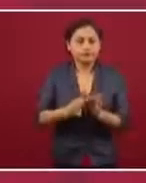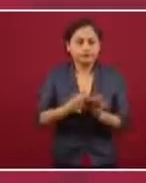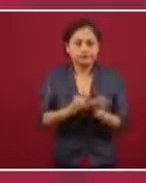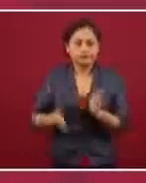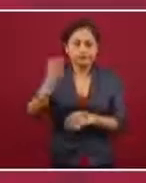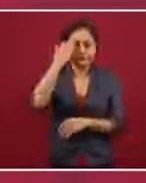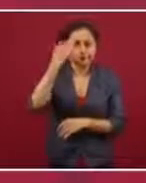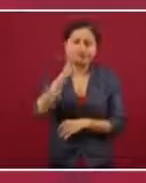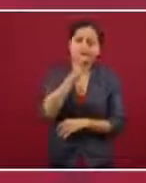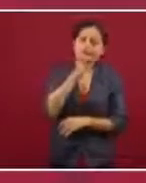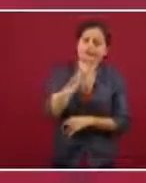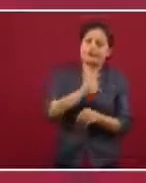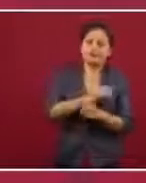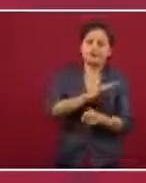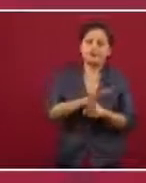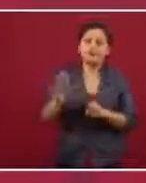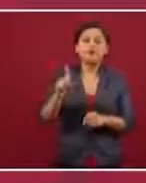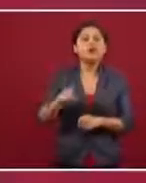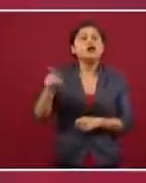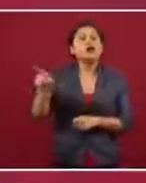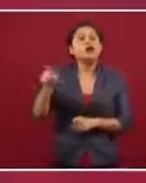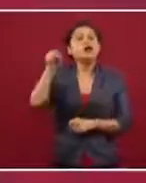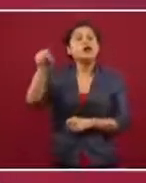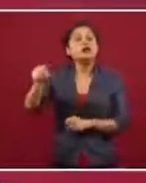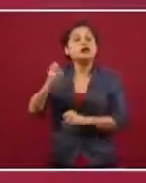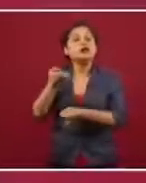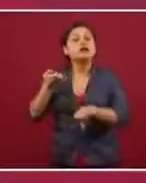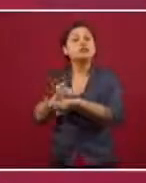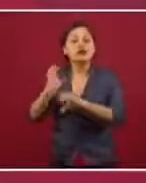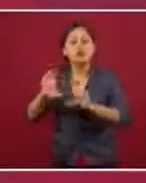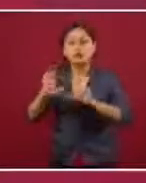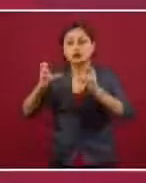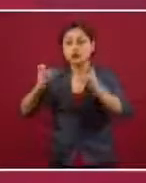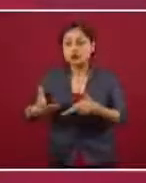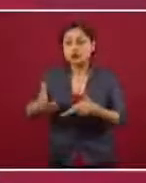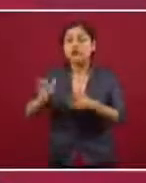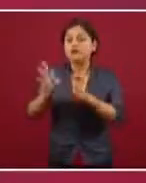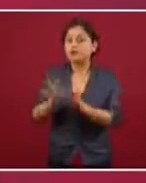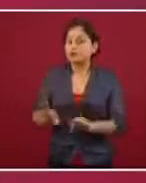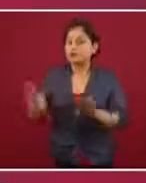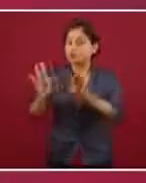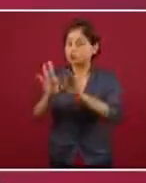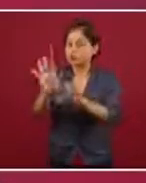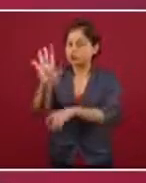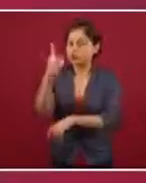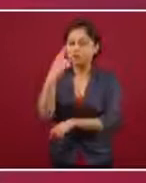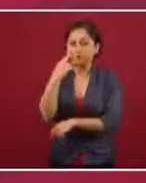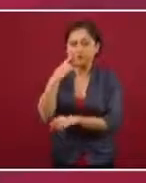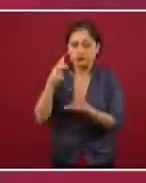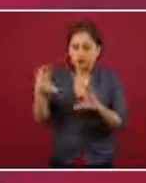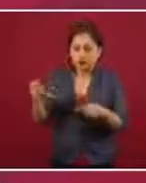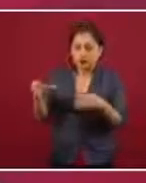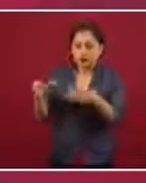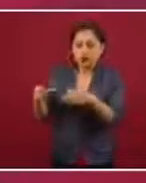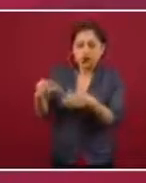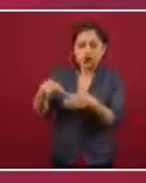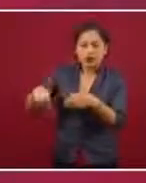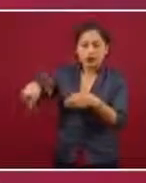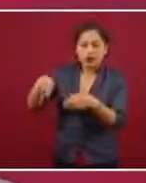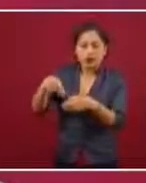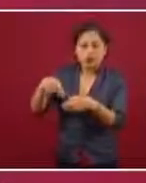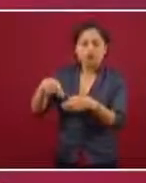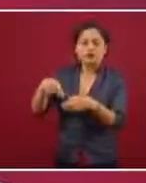Chiapas, también aquí es importante visualizar. Una cosa es la proximidad geográfica que puede haber con ciertos